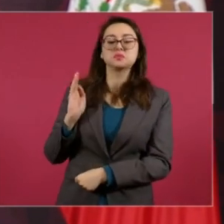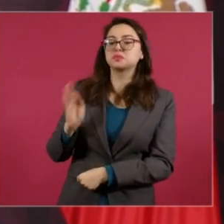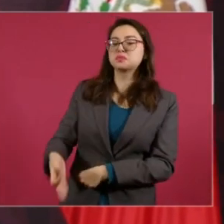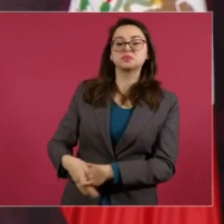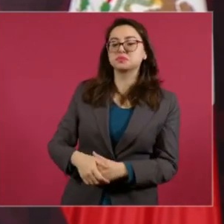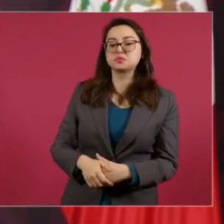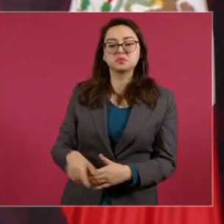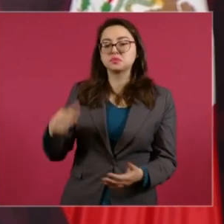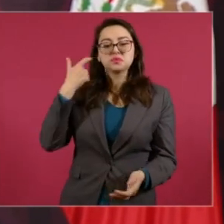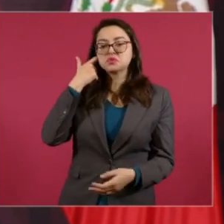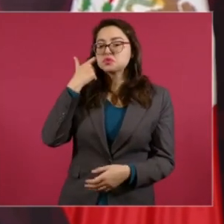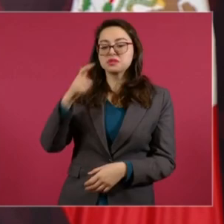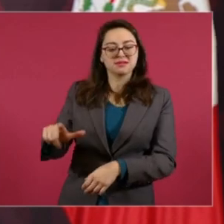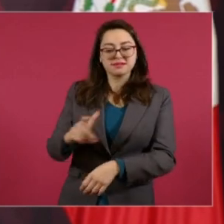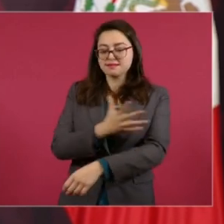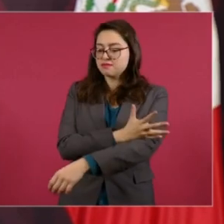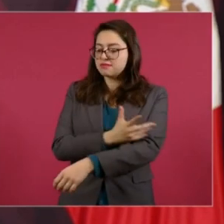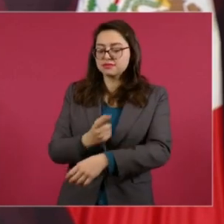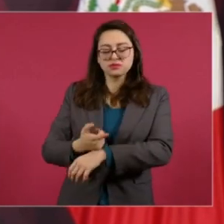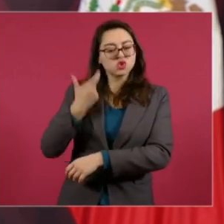con transparencia,